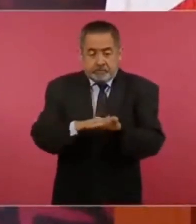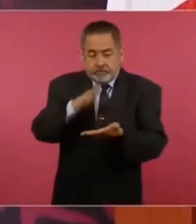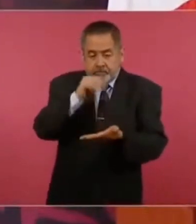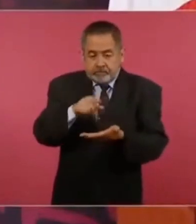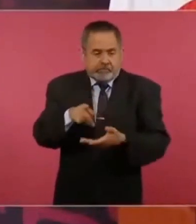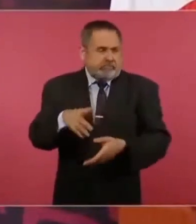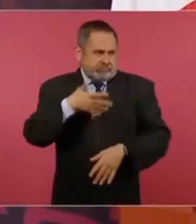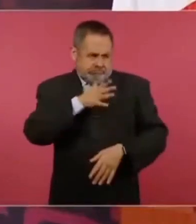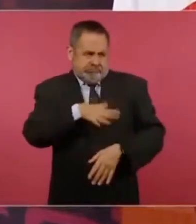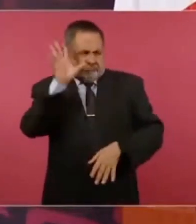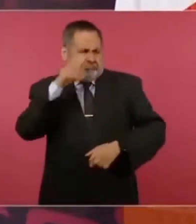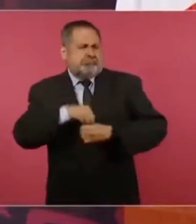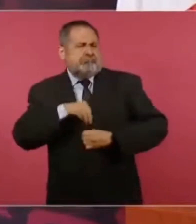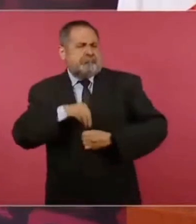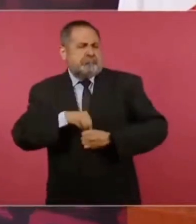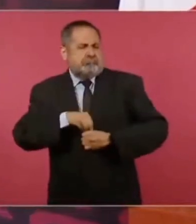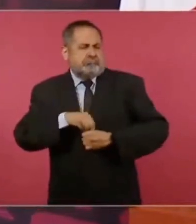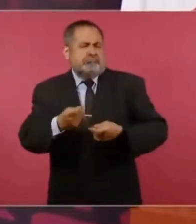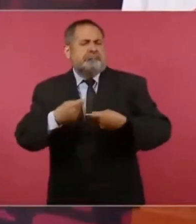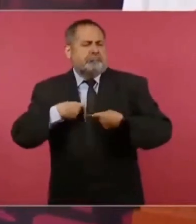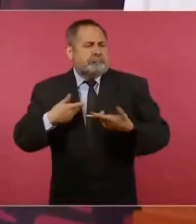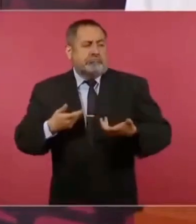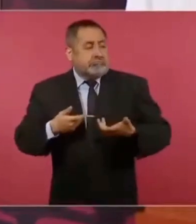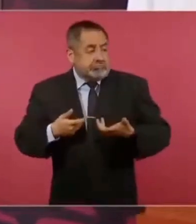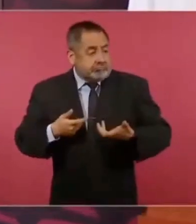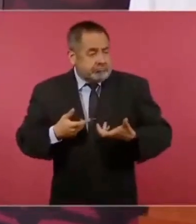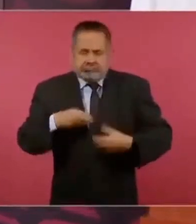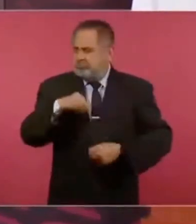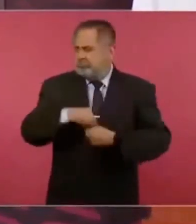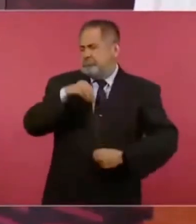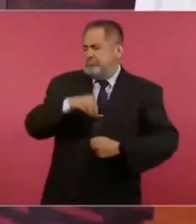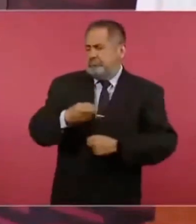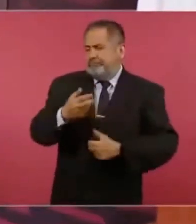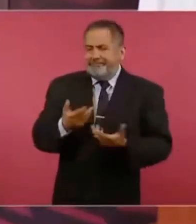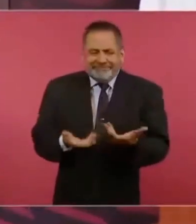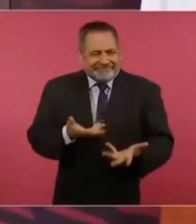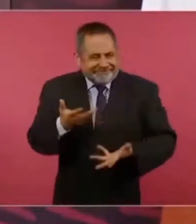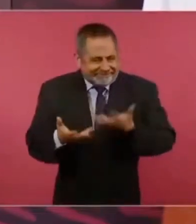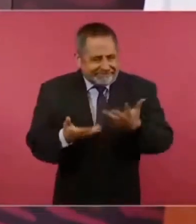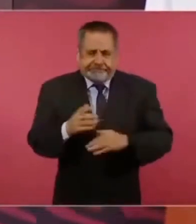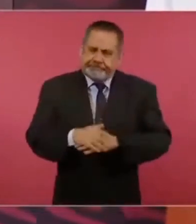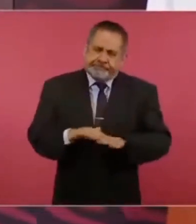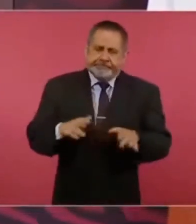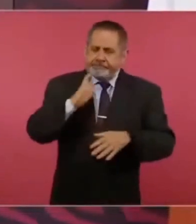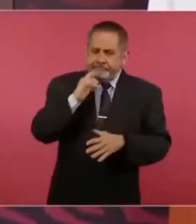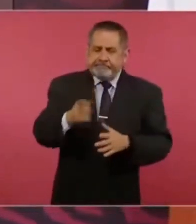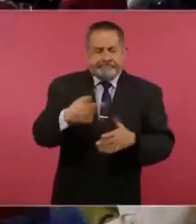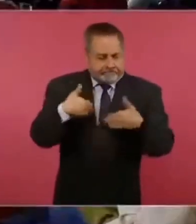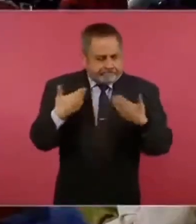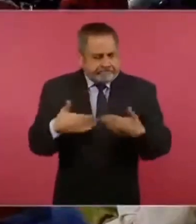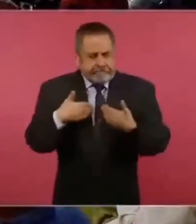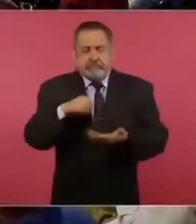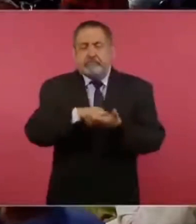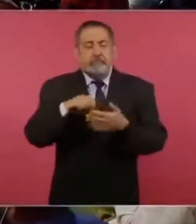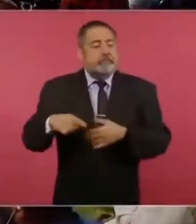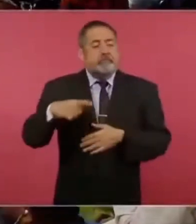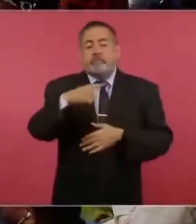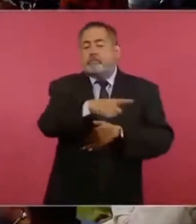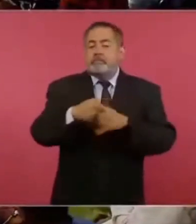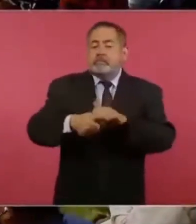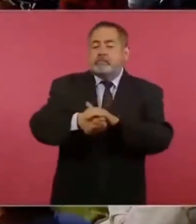conocer la verdad sobre ciertos temas. En el caso, por ejemplo, de Ayotzinapa,